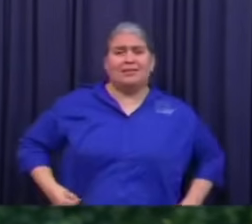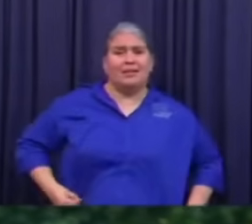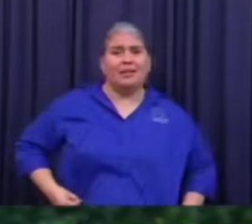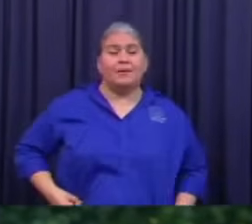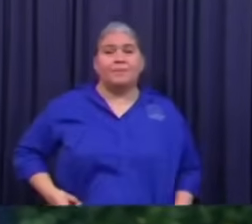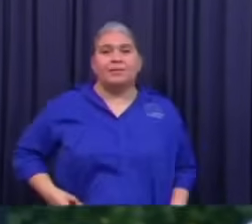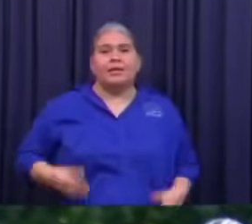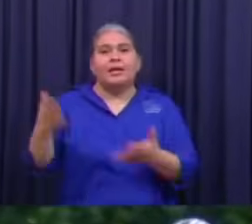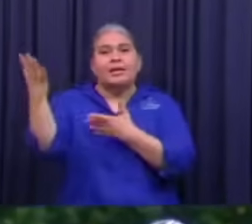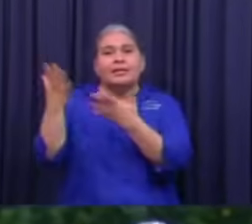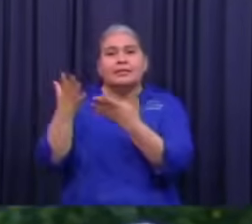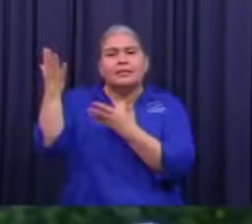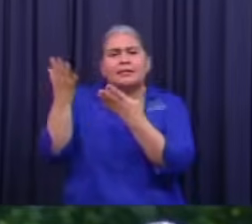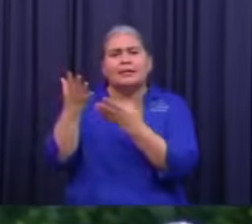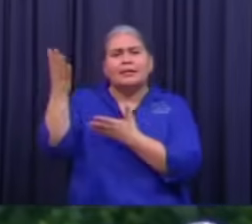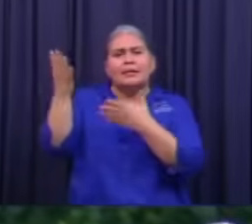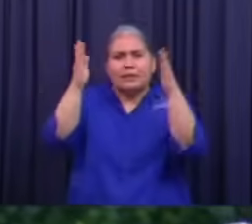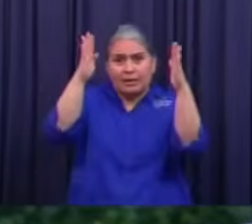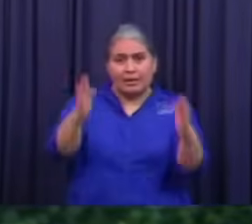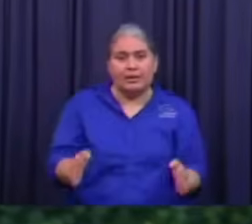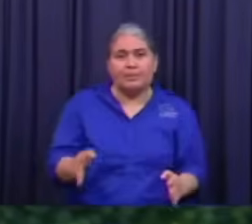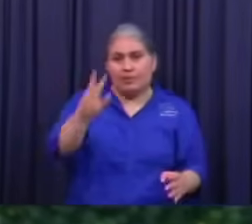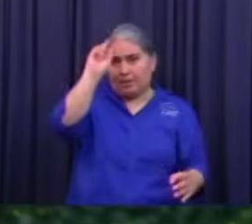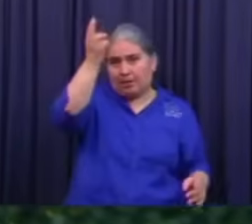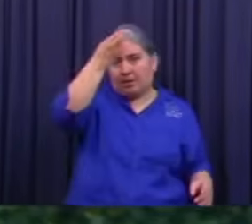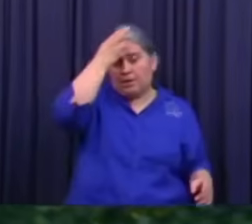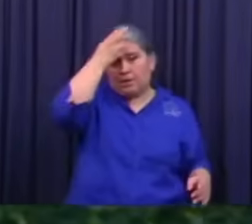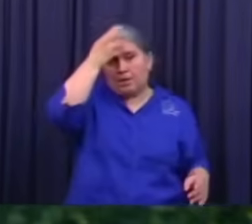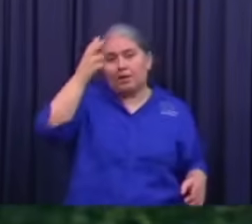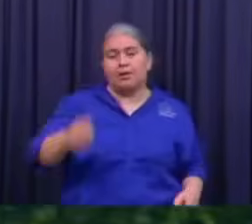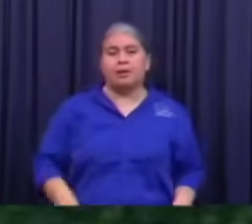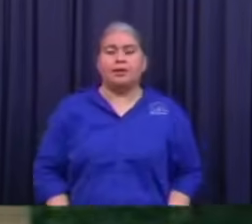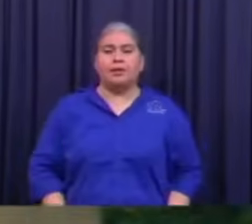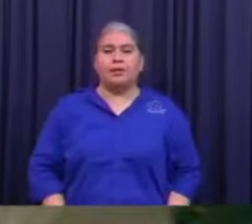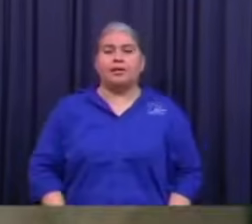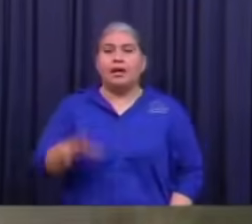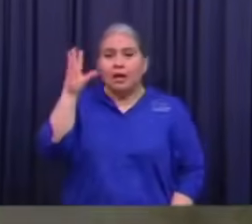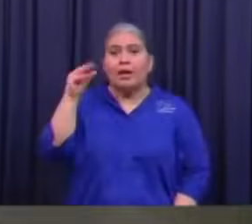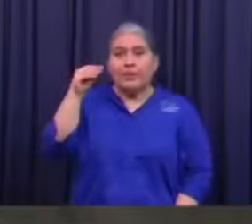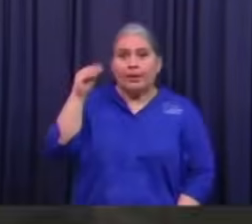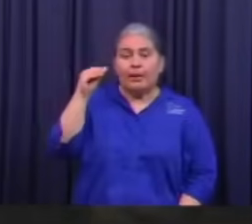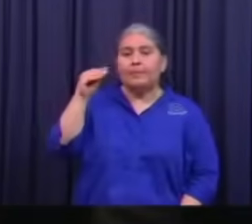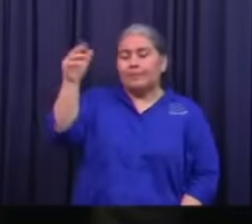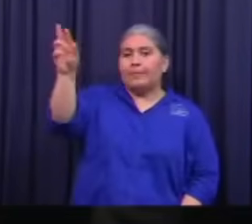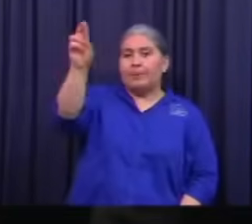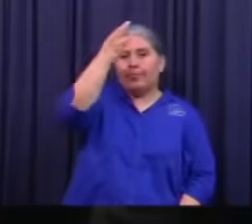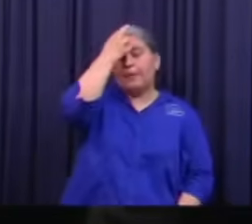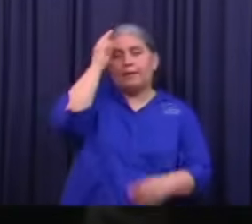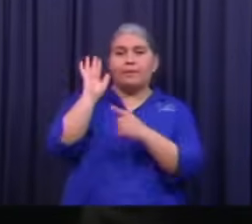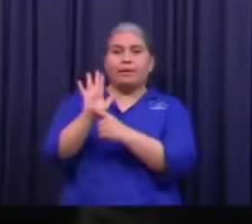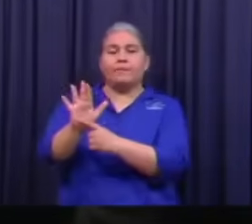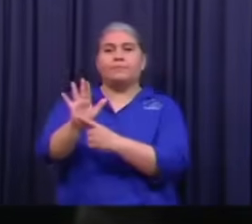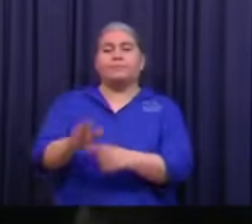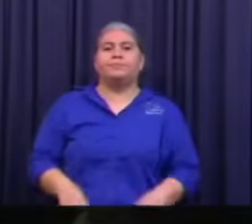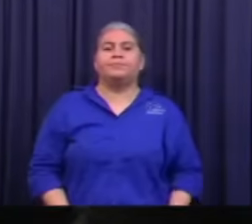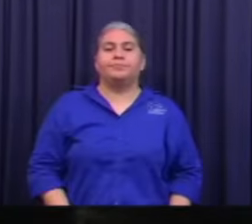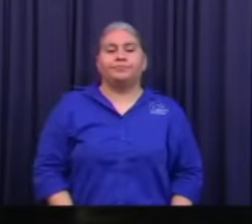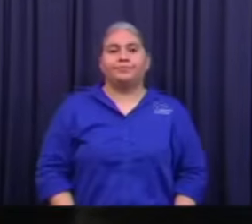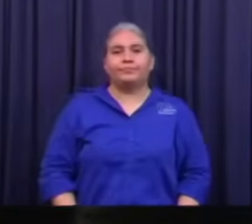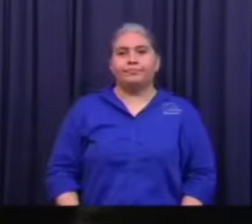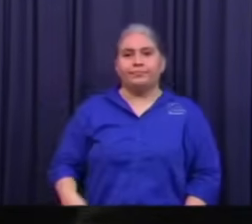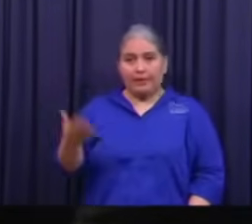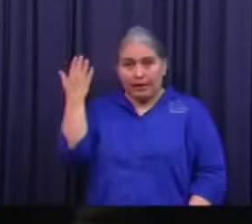ninguna manera incluso tenía influencia quién quién más hablaba con el rey si en ese tiempo aún la mujer del